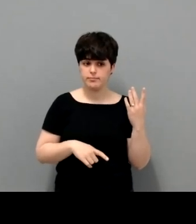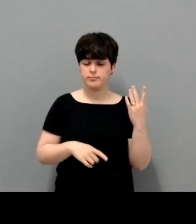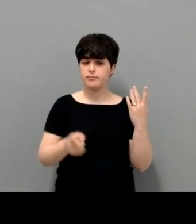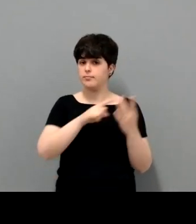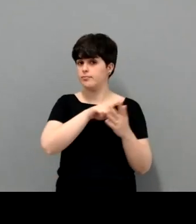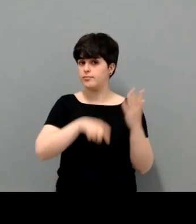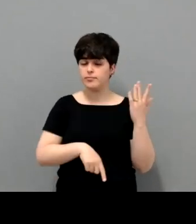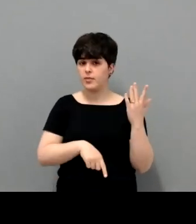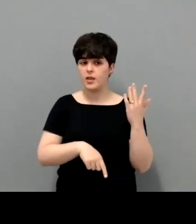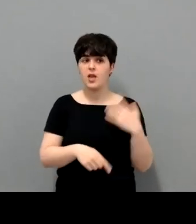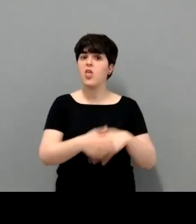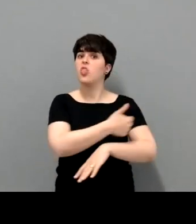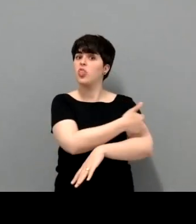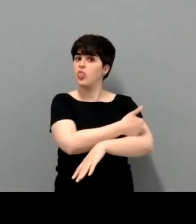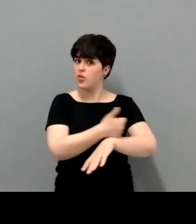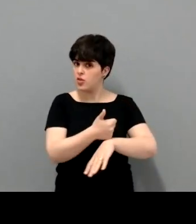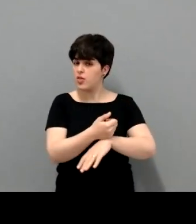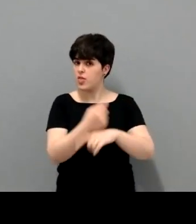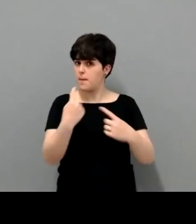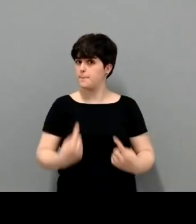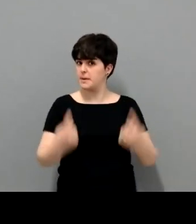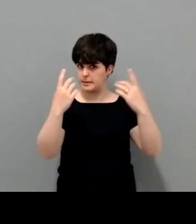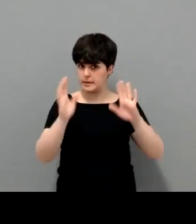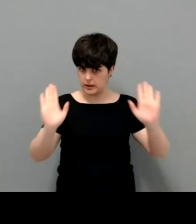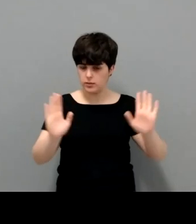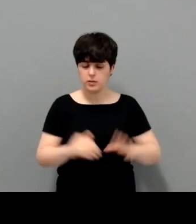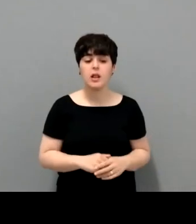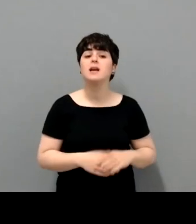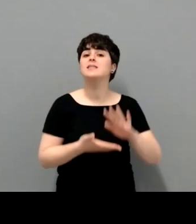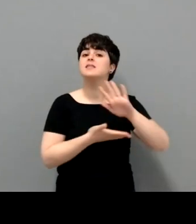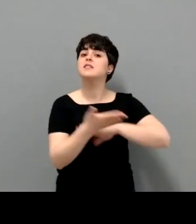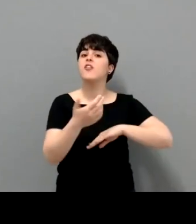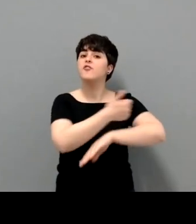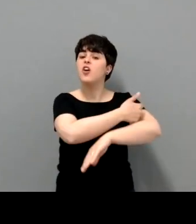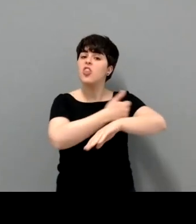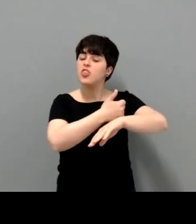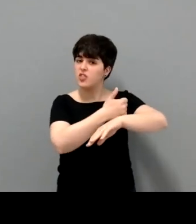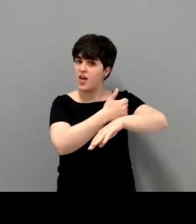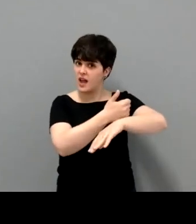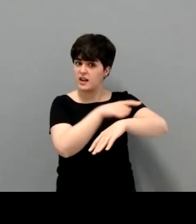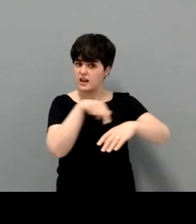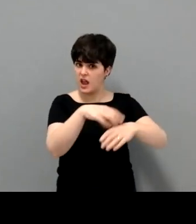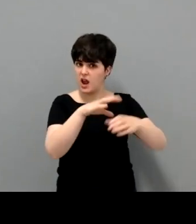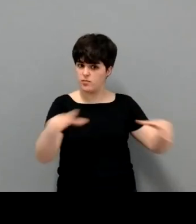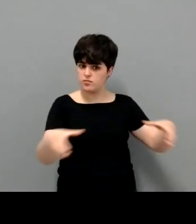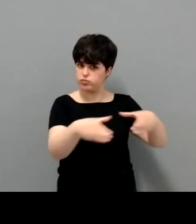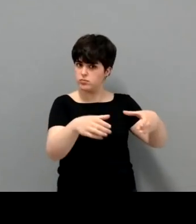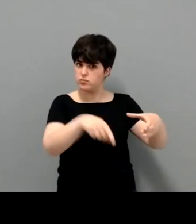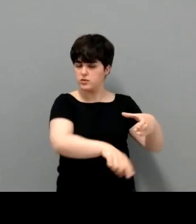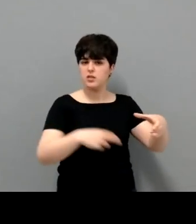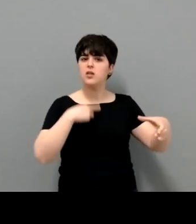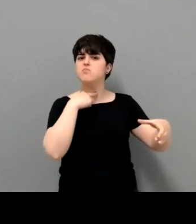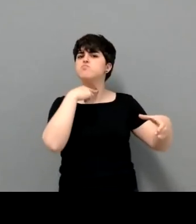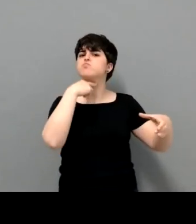son ciudadanía de primera. Una ciudadanía que hoy alza la voz alto